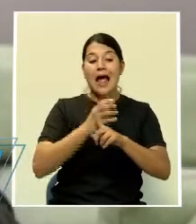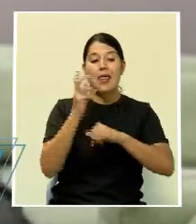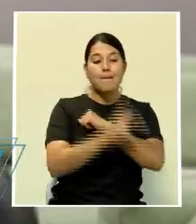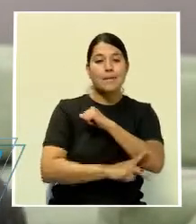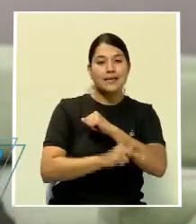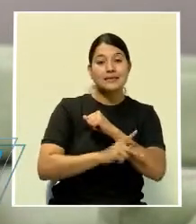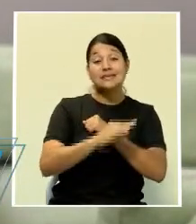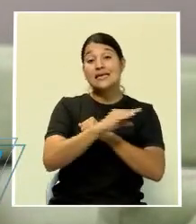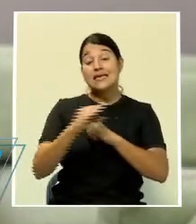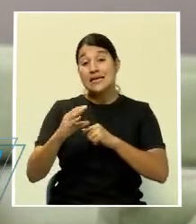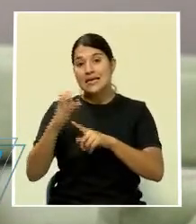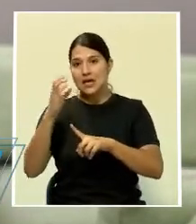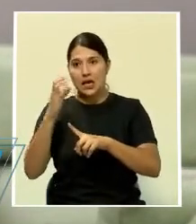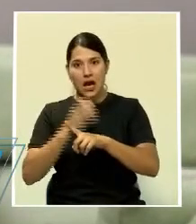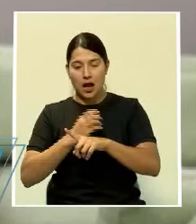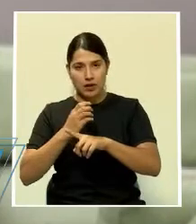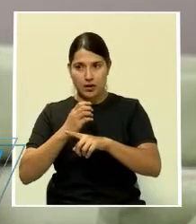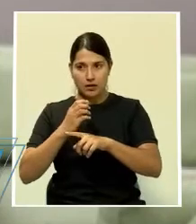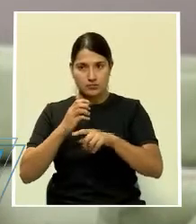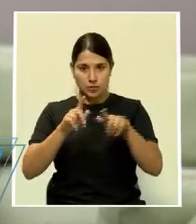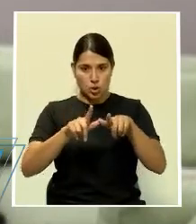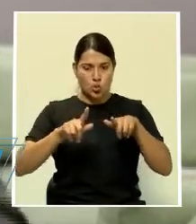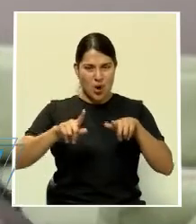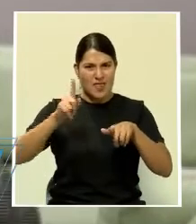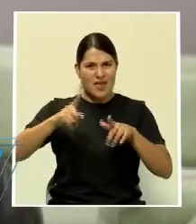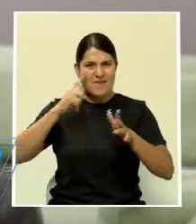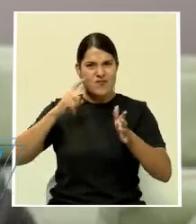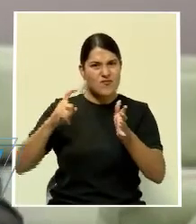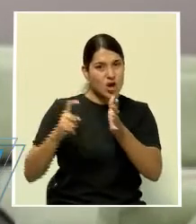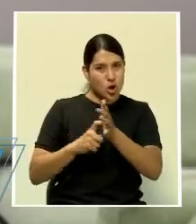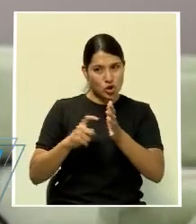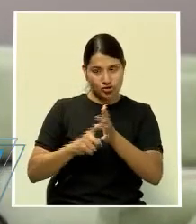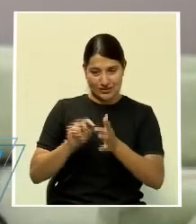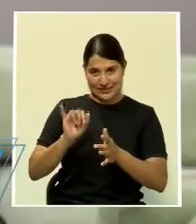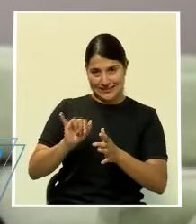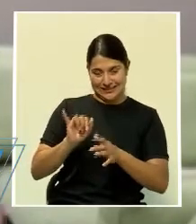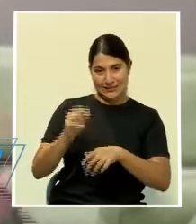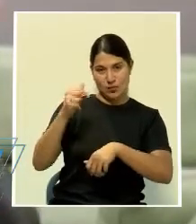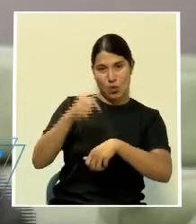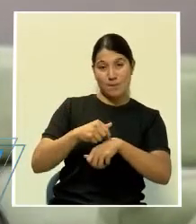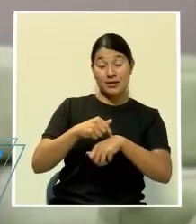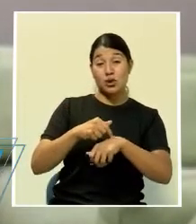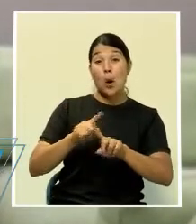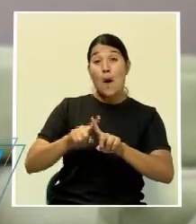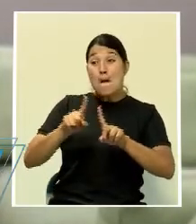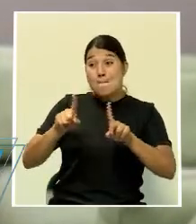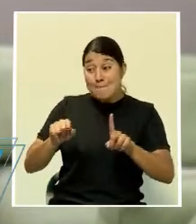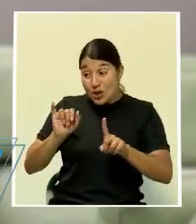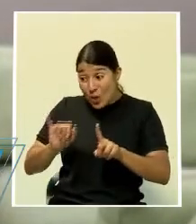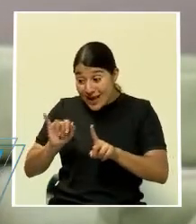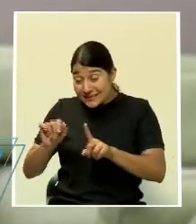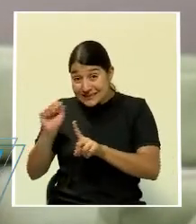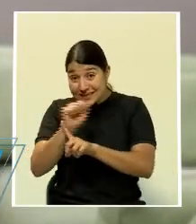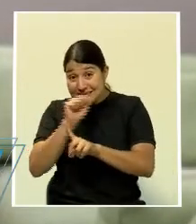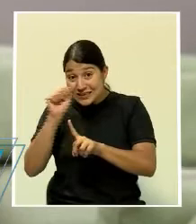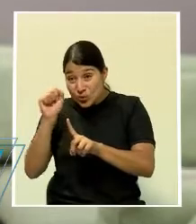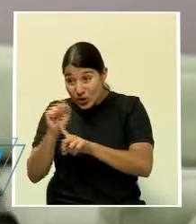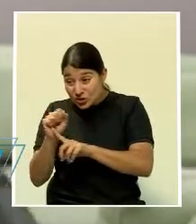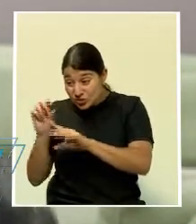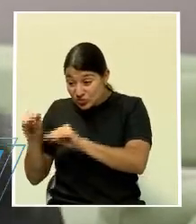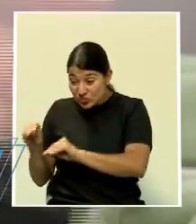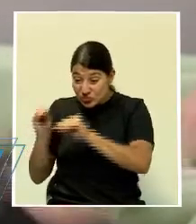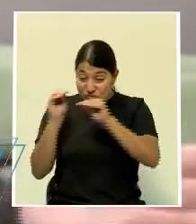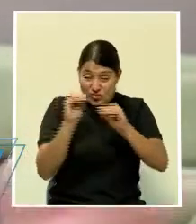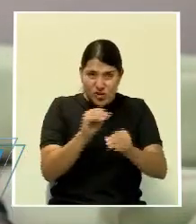las implicaciones y responsabilidades en ese drama, pero que también produjo culturas creativas